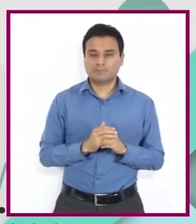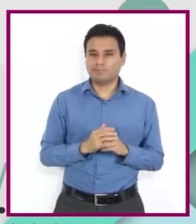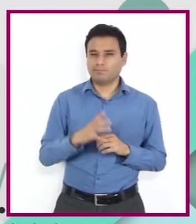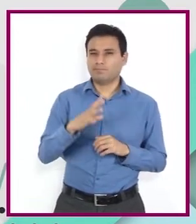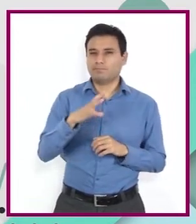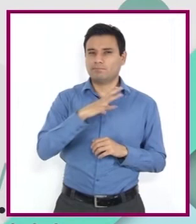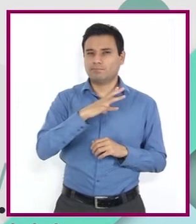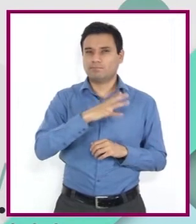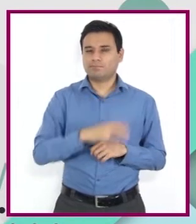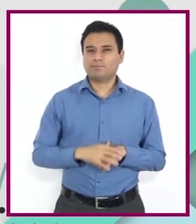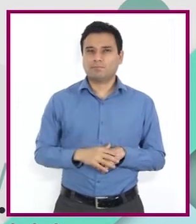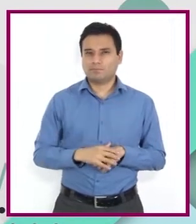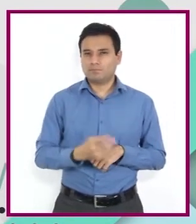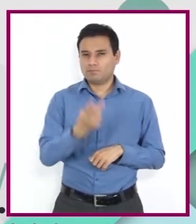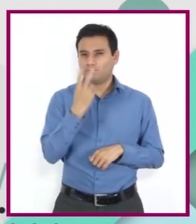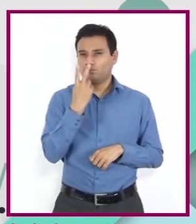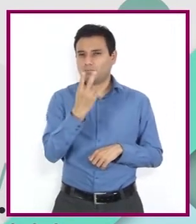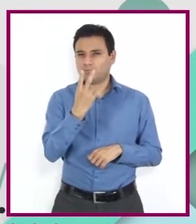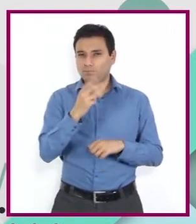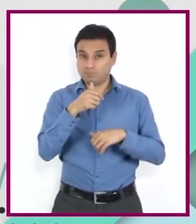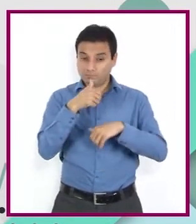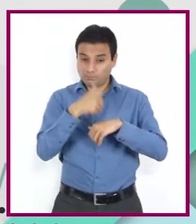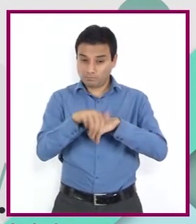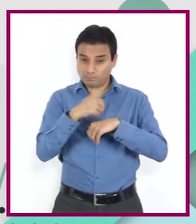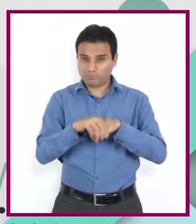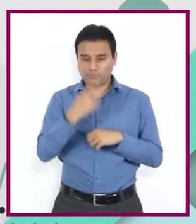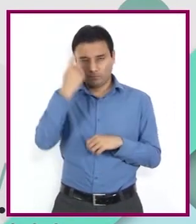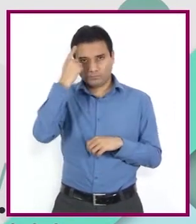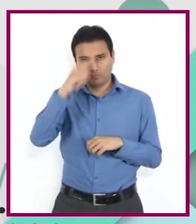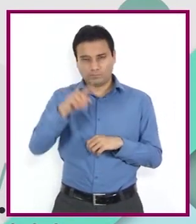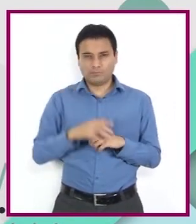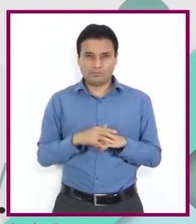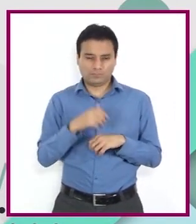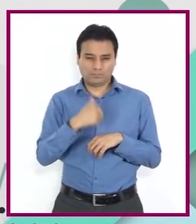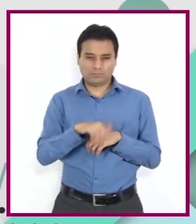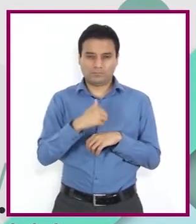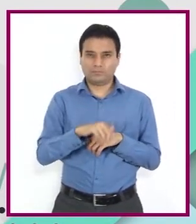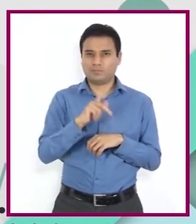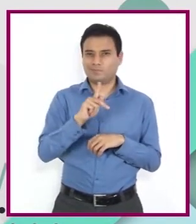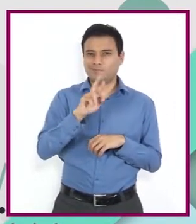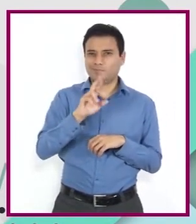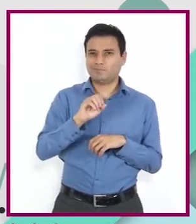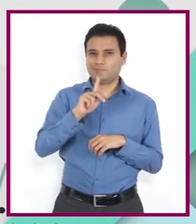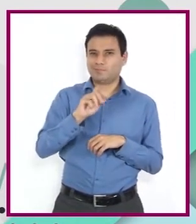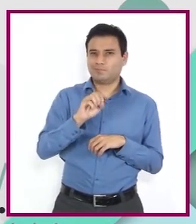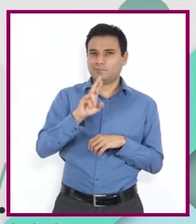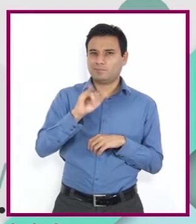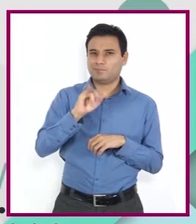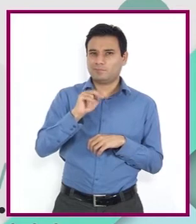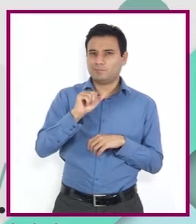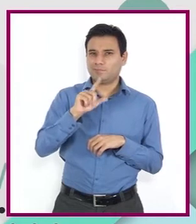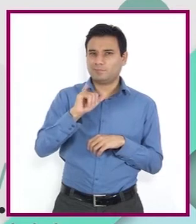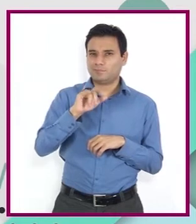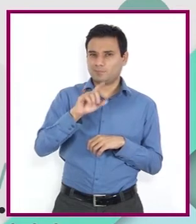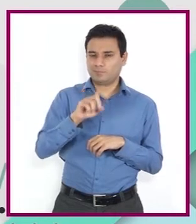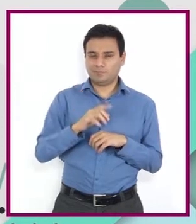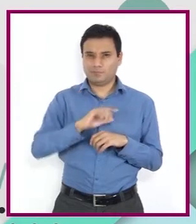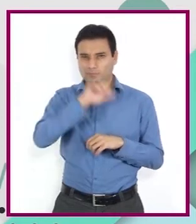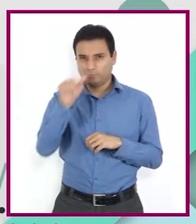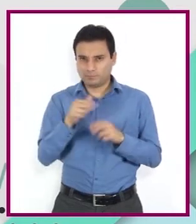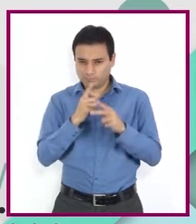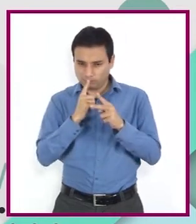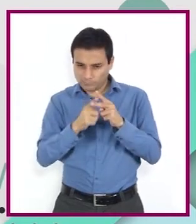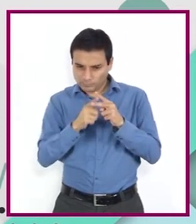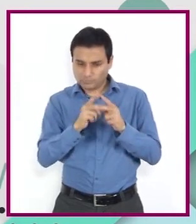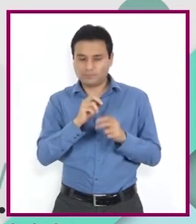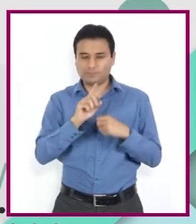las dos cantidades que representan la constante de proporcionalidad, para finalmente realizar los cálculos necesarios y